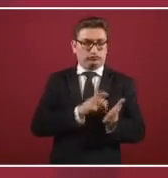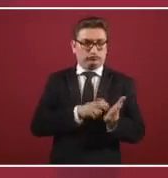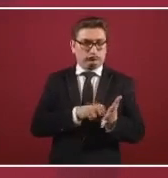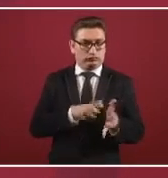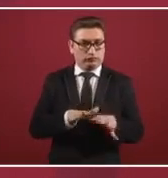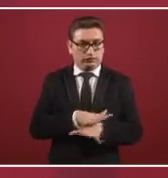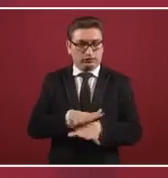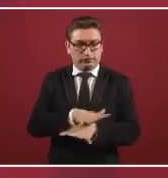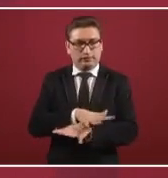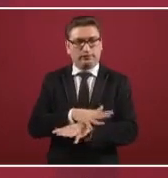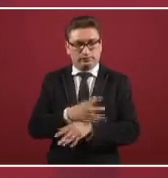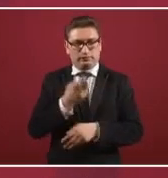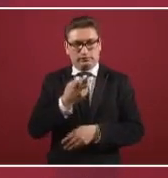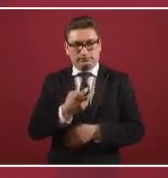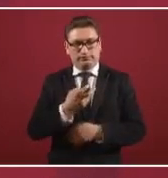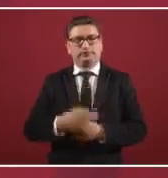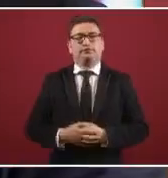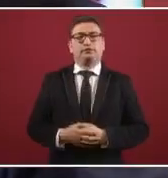bien